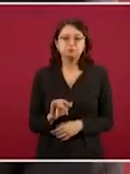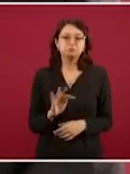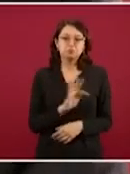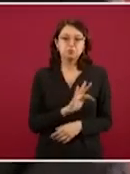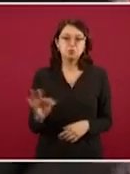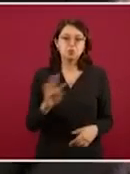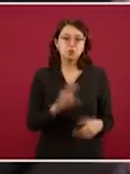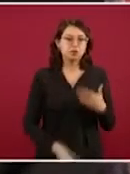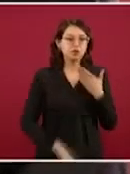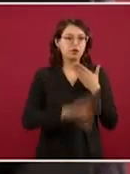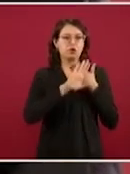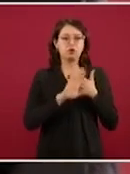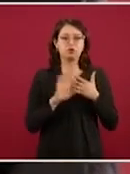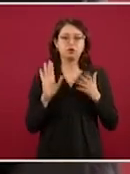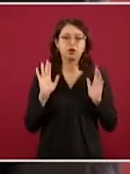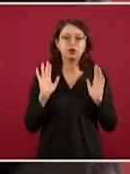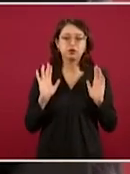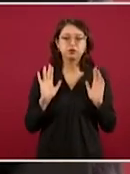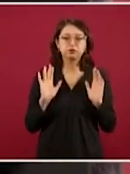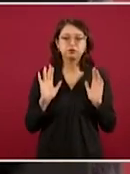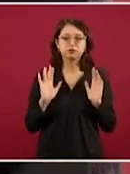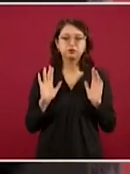podría cualquiera